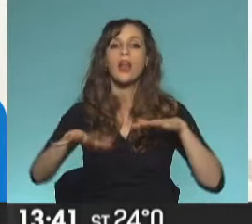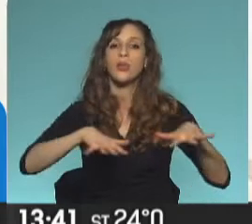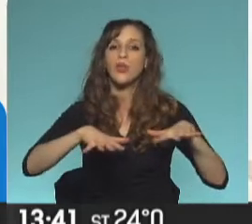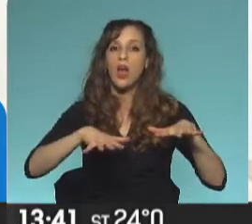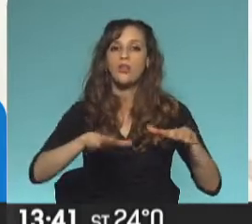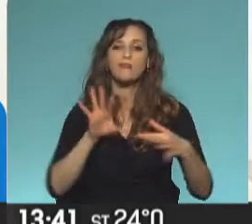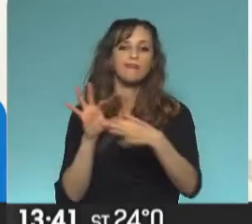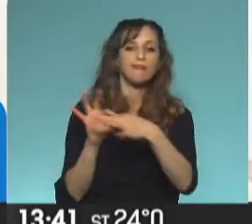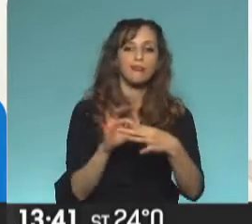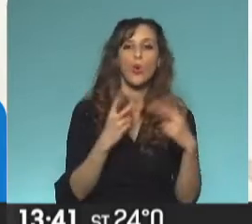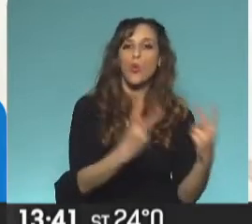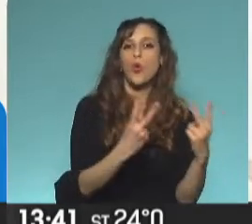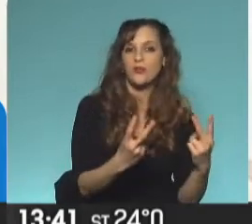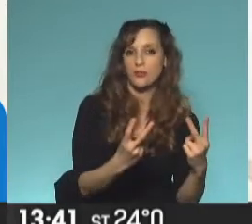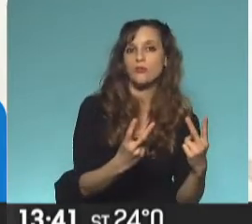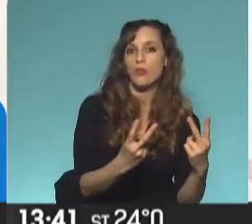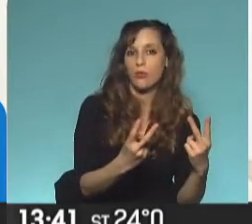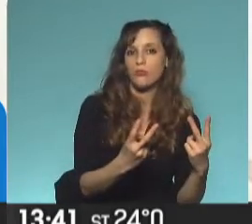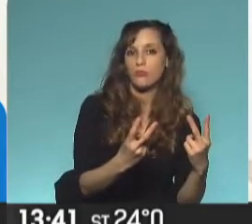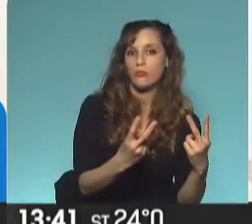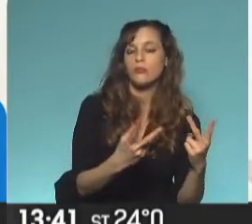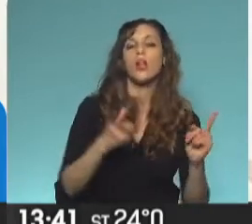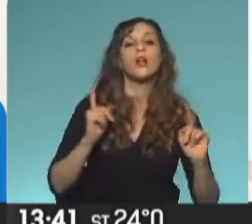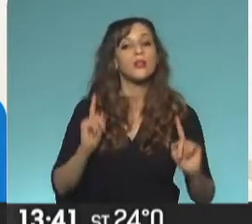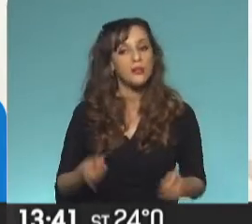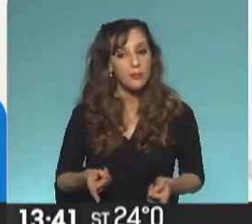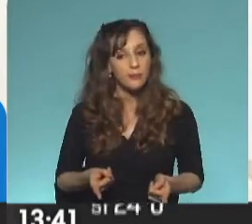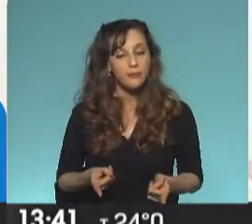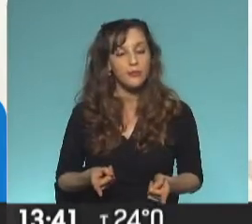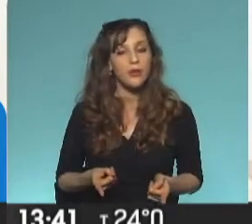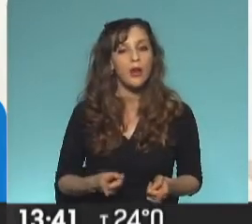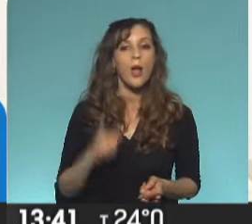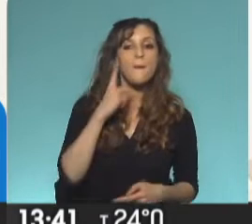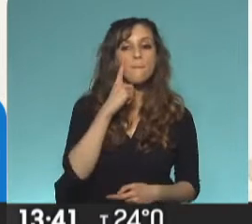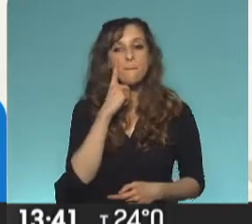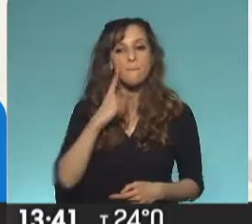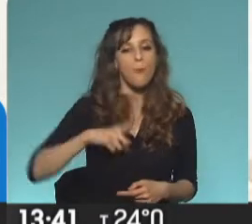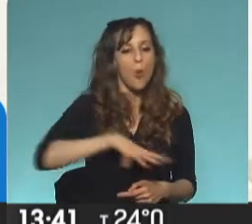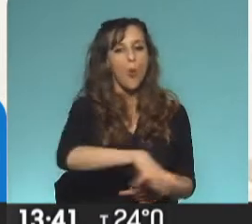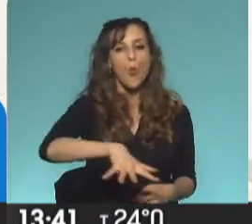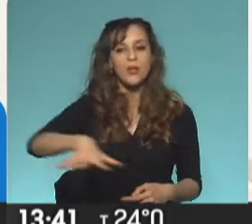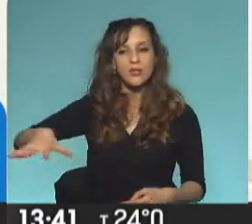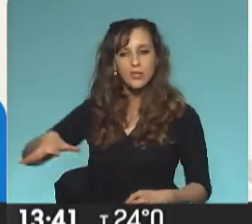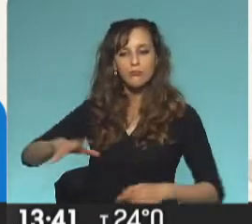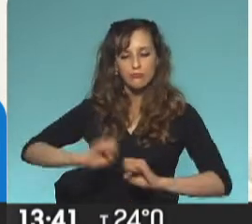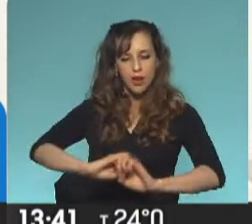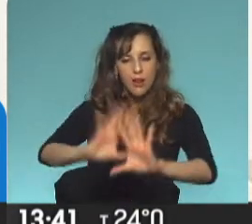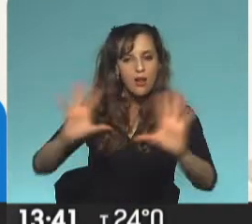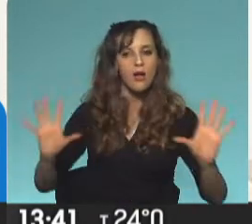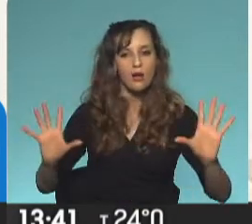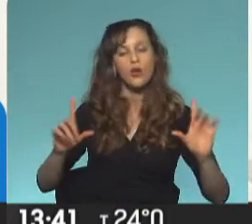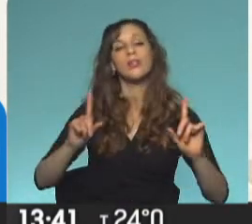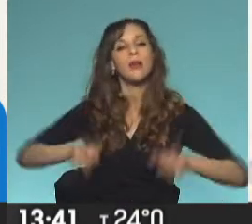no existían ni acá ni en ningún lado del mundo a designar los municipios participantes a lanzar una aplicación